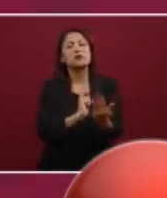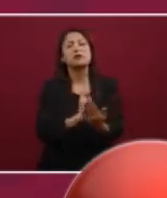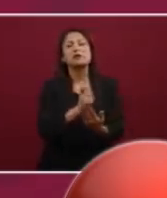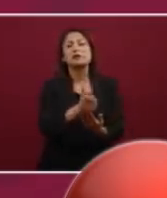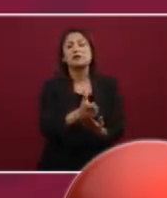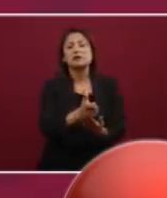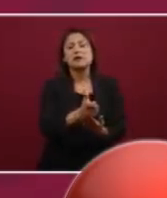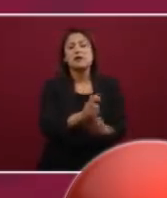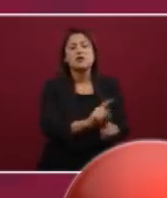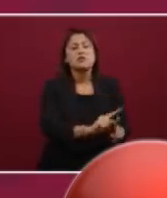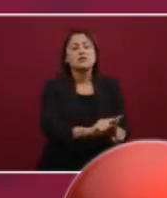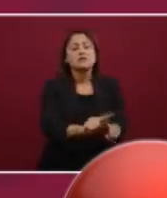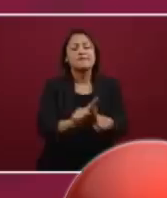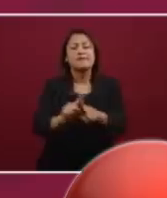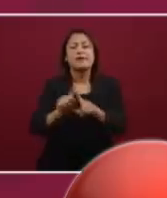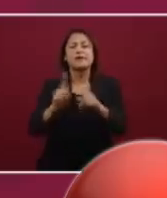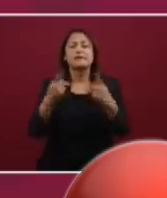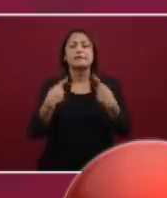a columnistas,